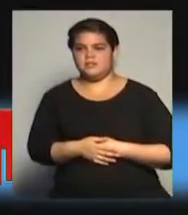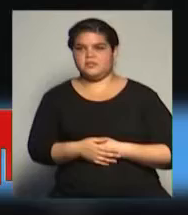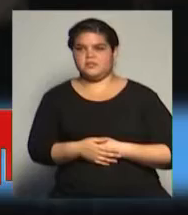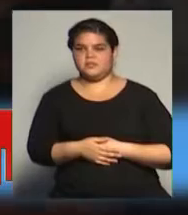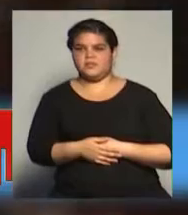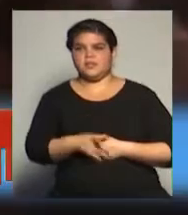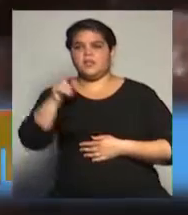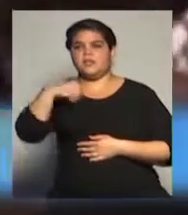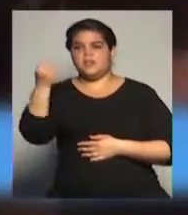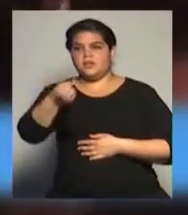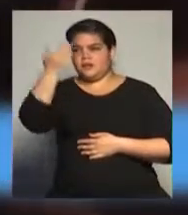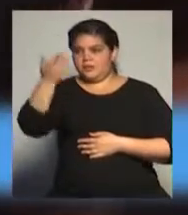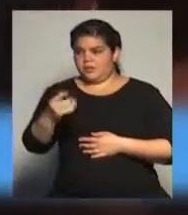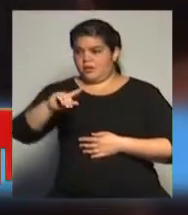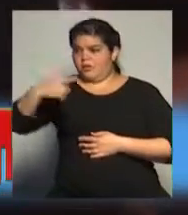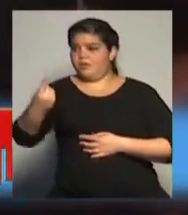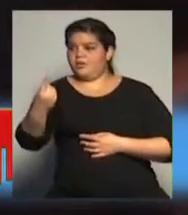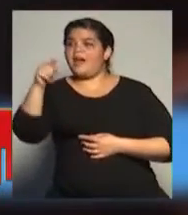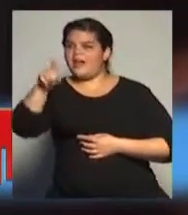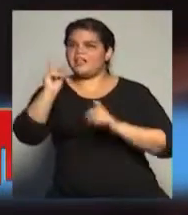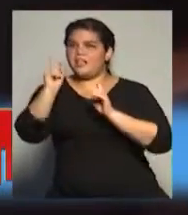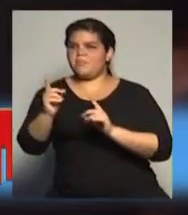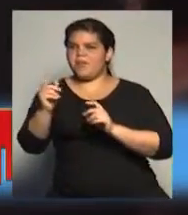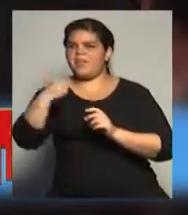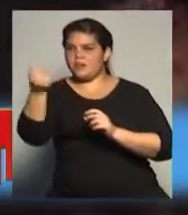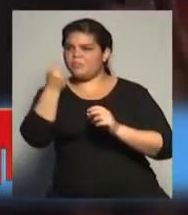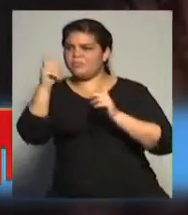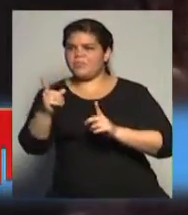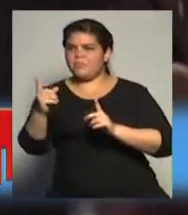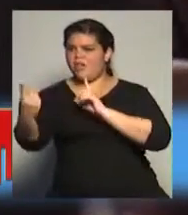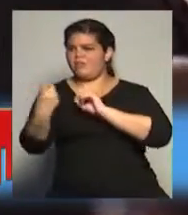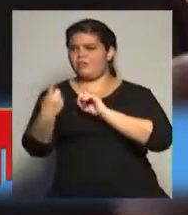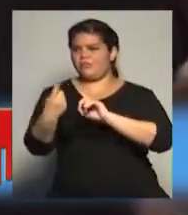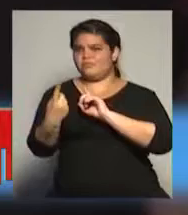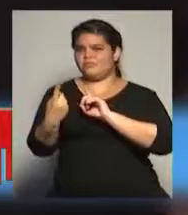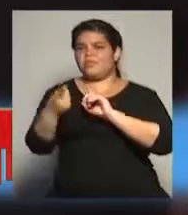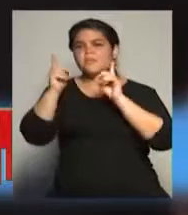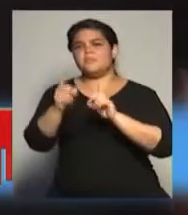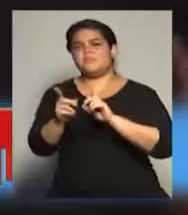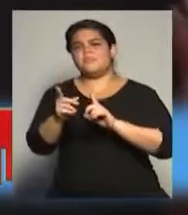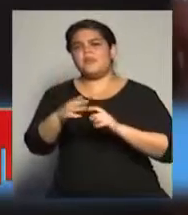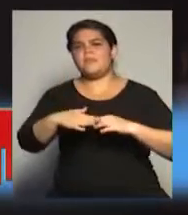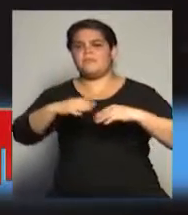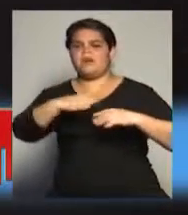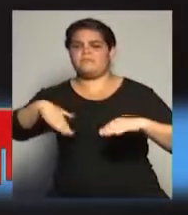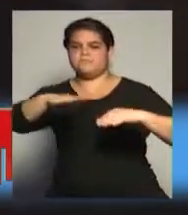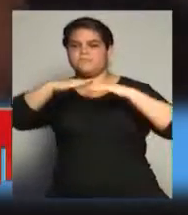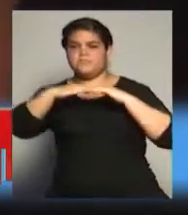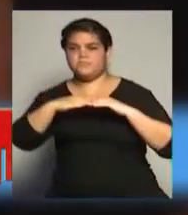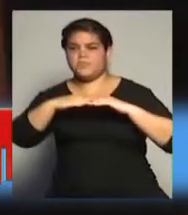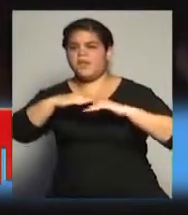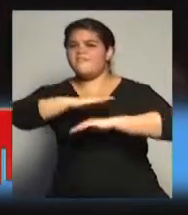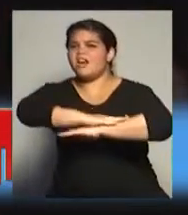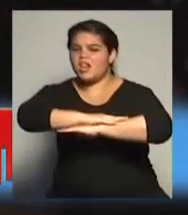ese interlocutor, le da cierto protagonismo, y eso pasó la misma tarde en la que él salió al balcón. O sea, la gente tuvo